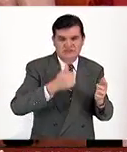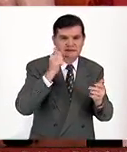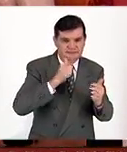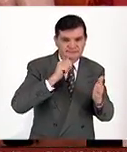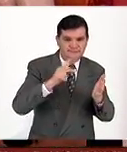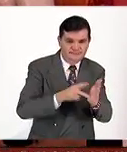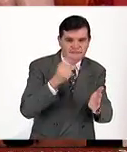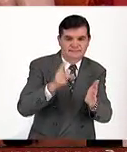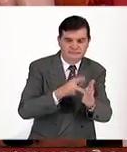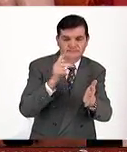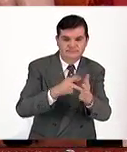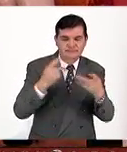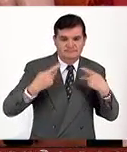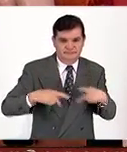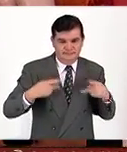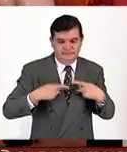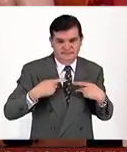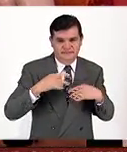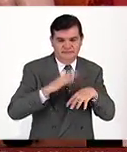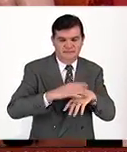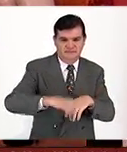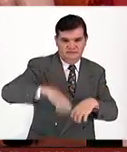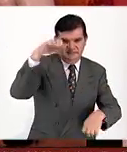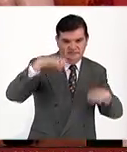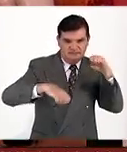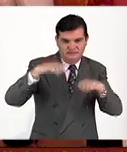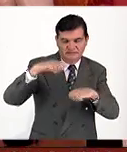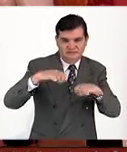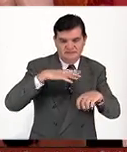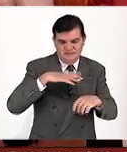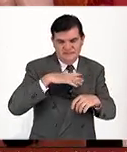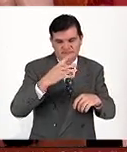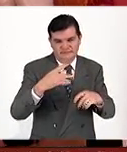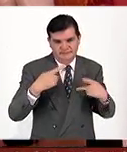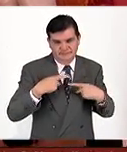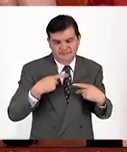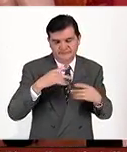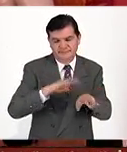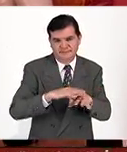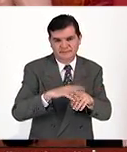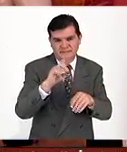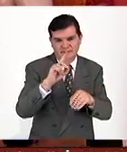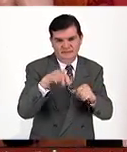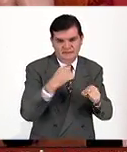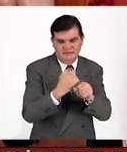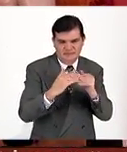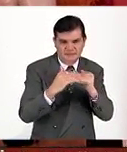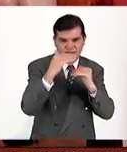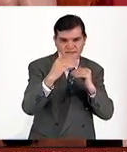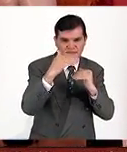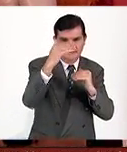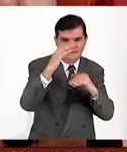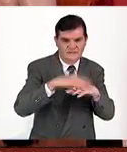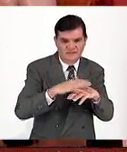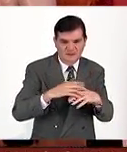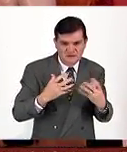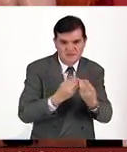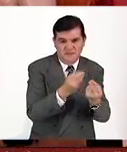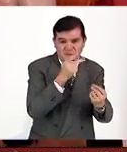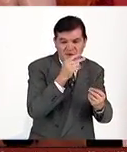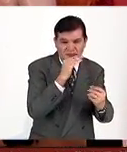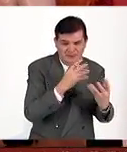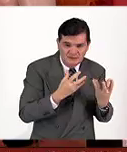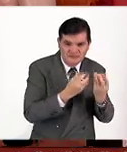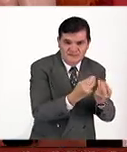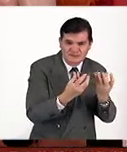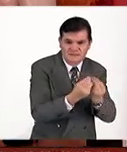vez personas de más edad, estamos hablando de pasando los 30 años, siguen viviendo con los papás. Ah,